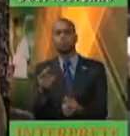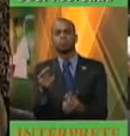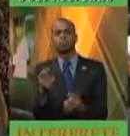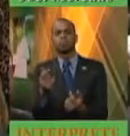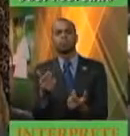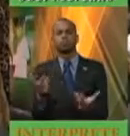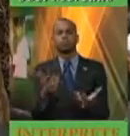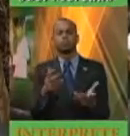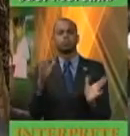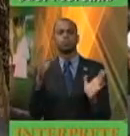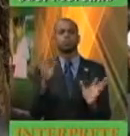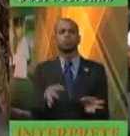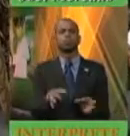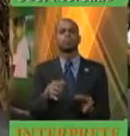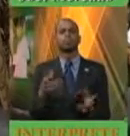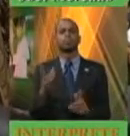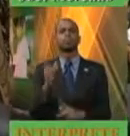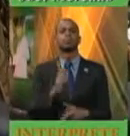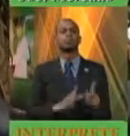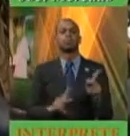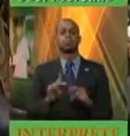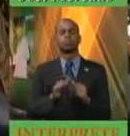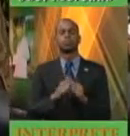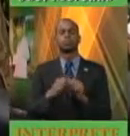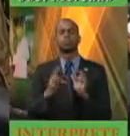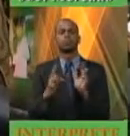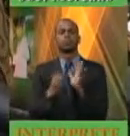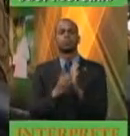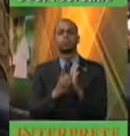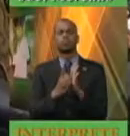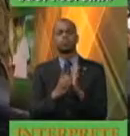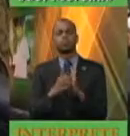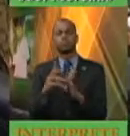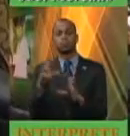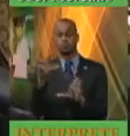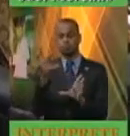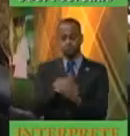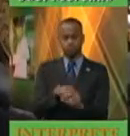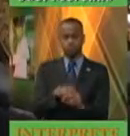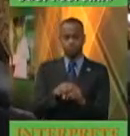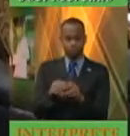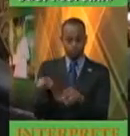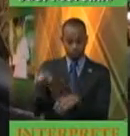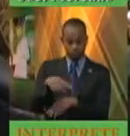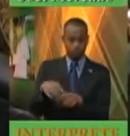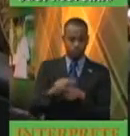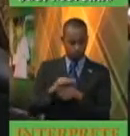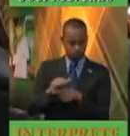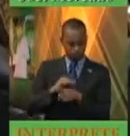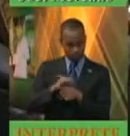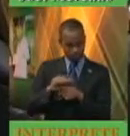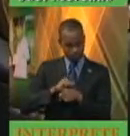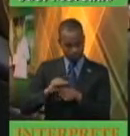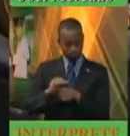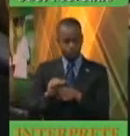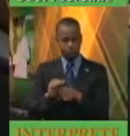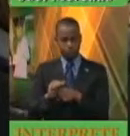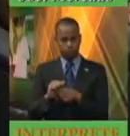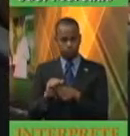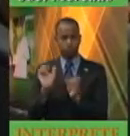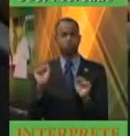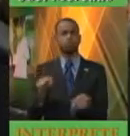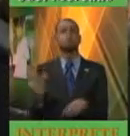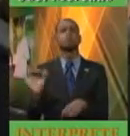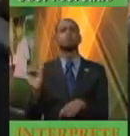pues se determinó que personas con discapacidad que estuvieran capacitadas, entiéndese,